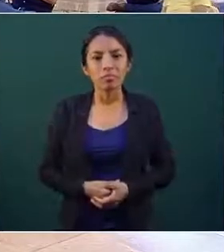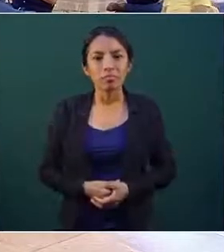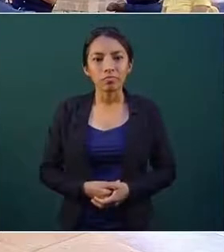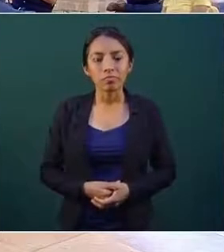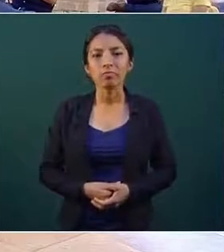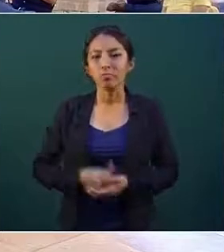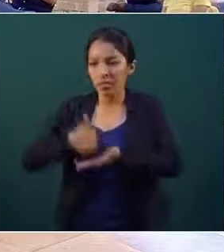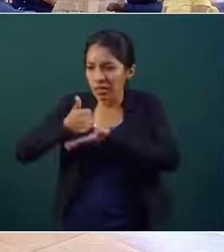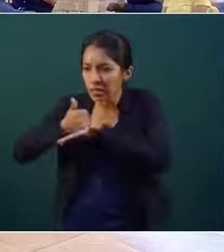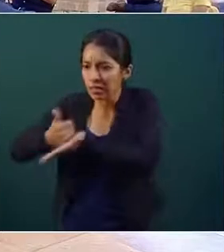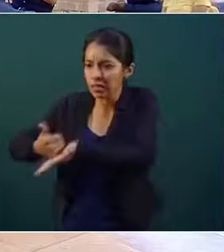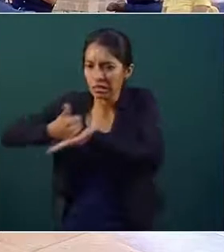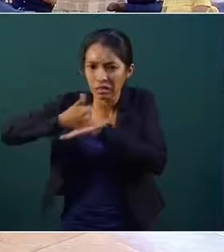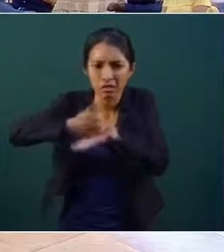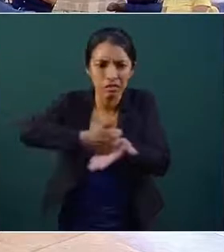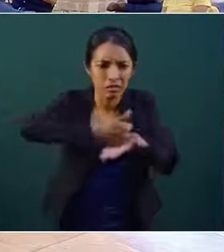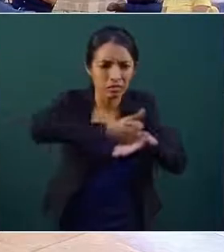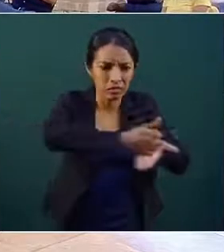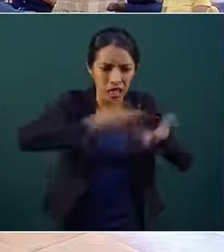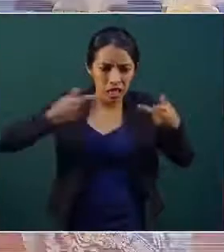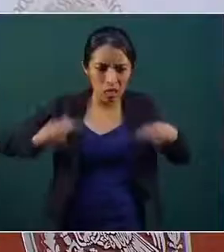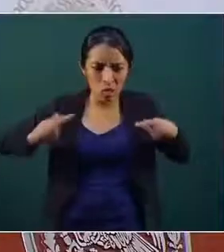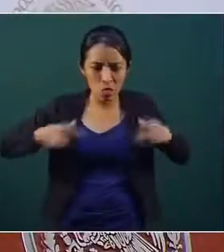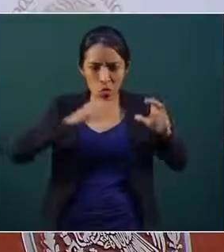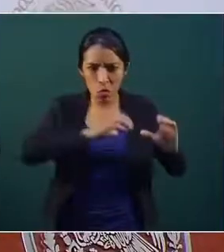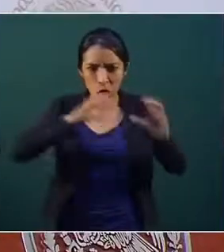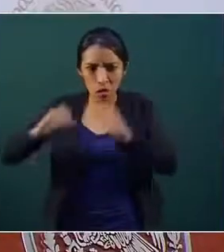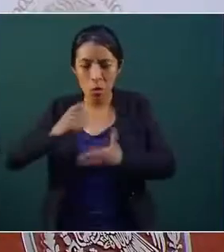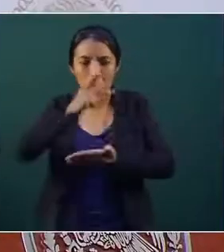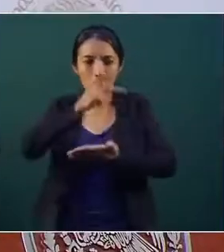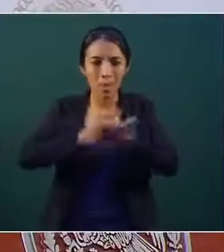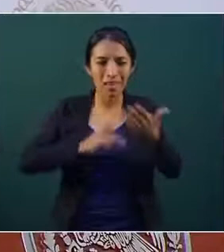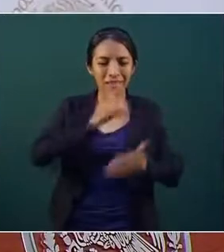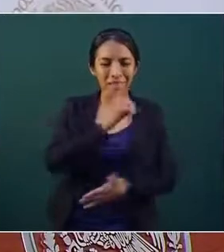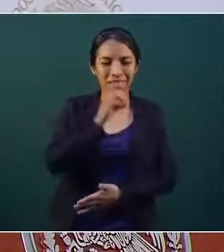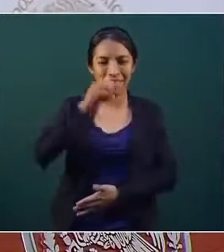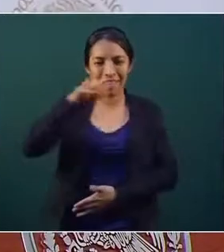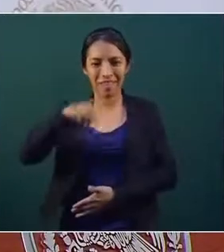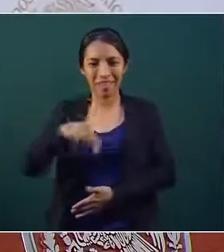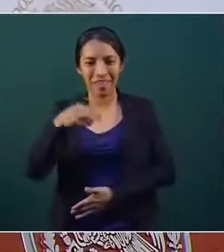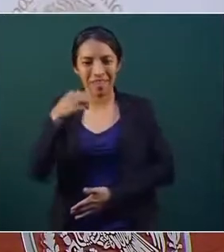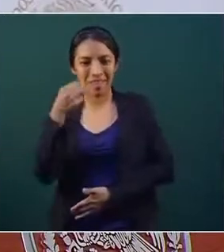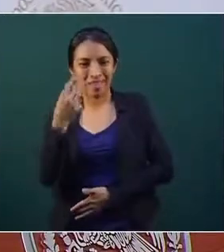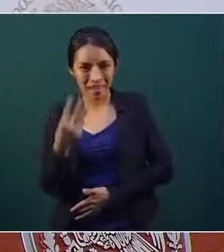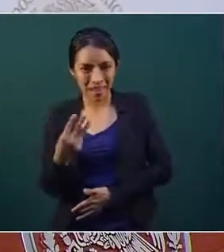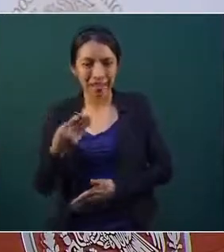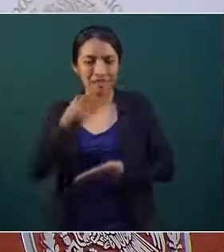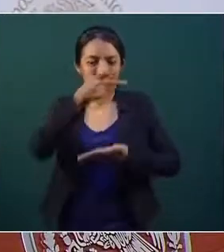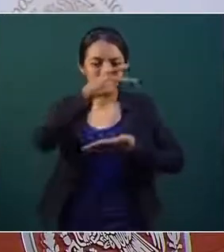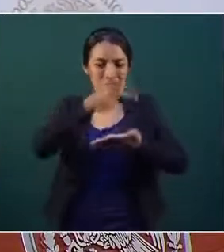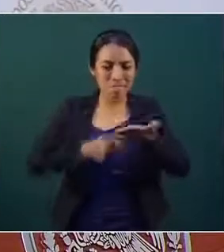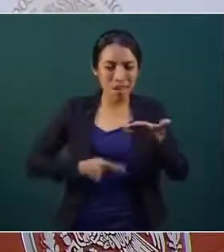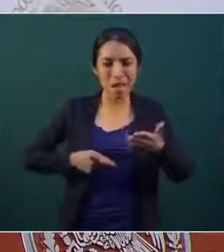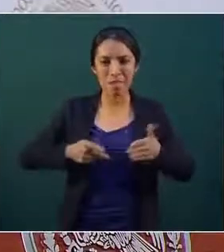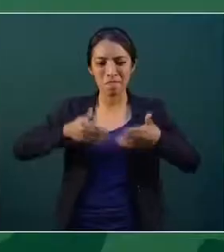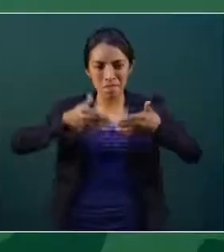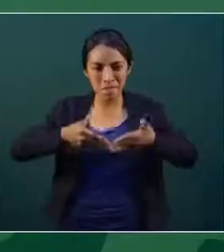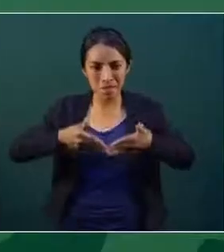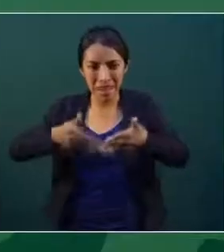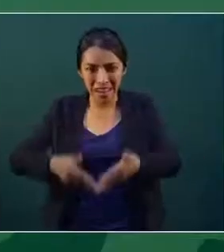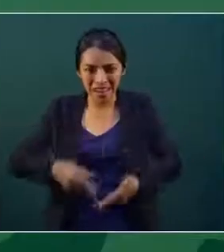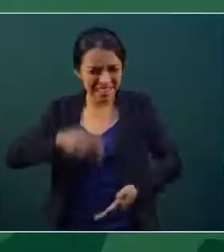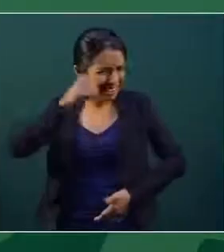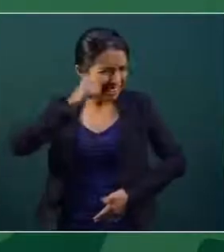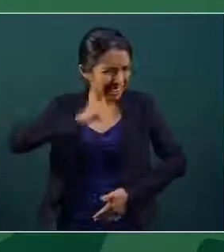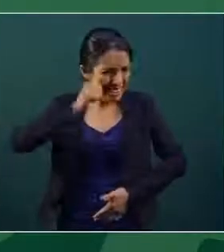auxilio a la población con el plan DN3, con el plan Marina, cada vez que se requiere, ahí están, son los